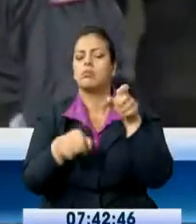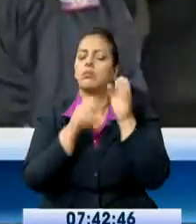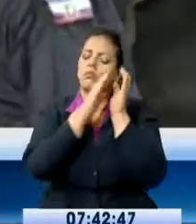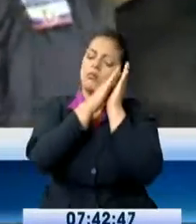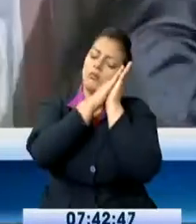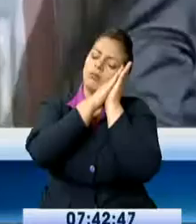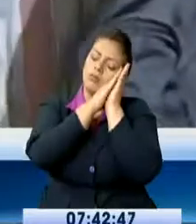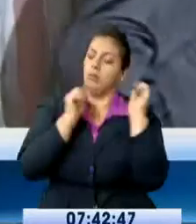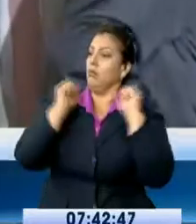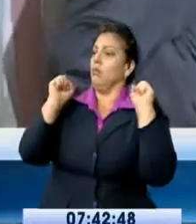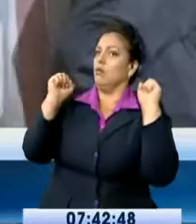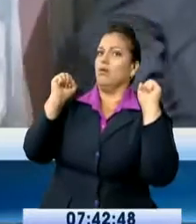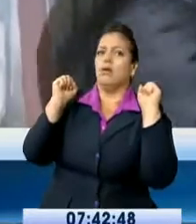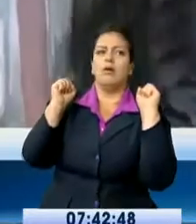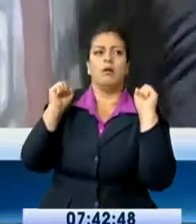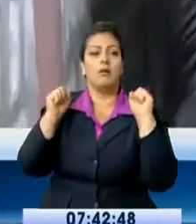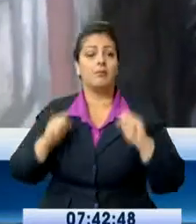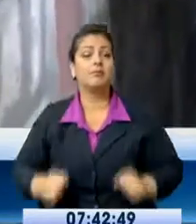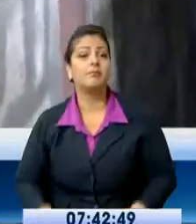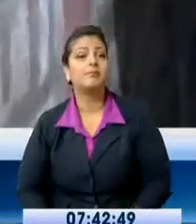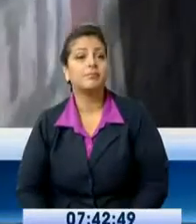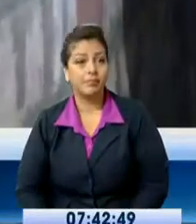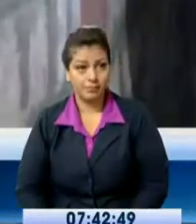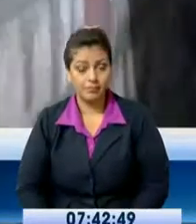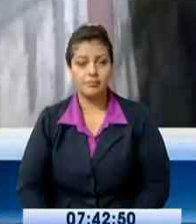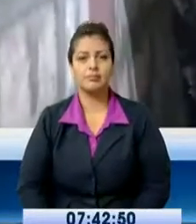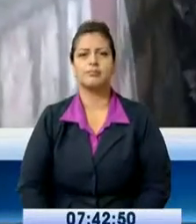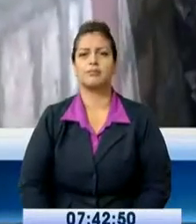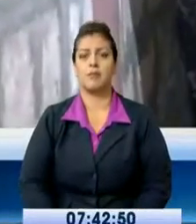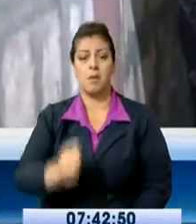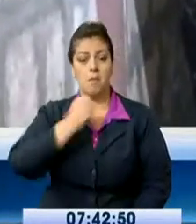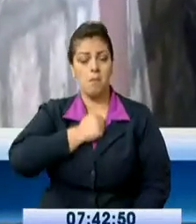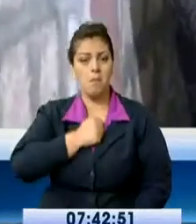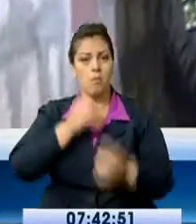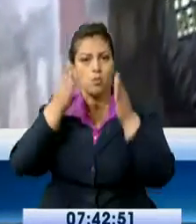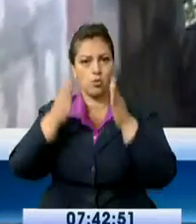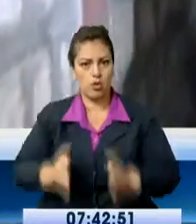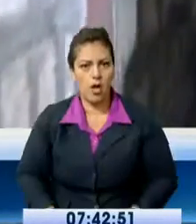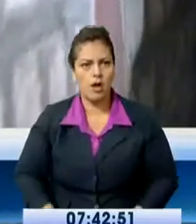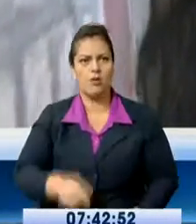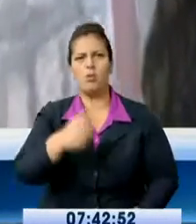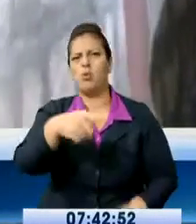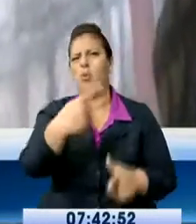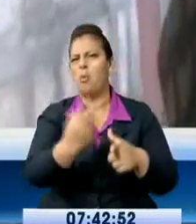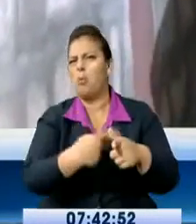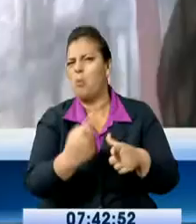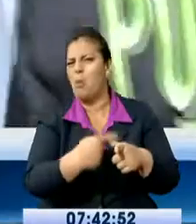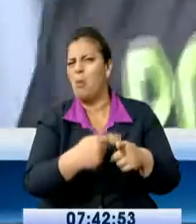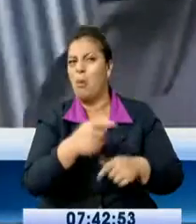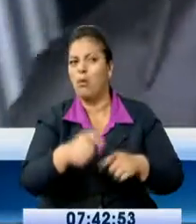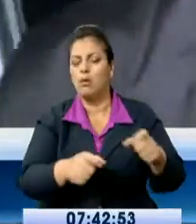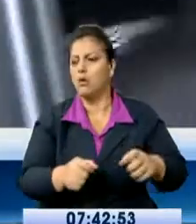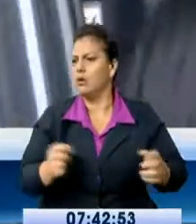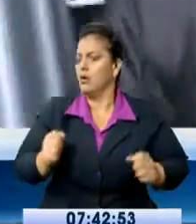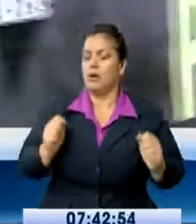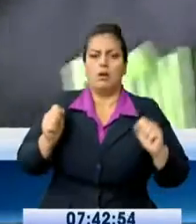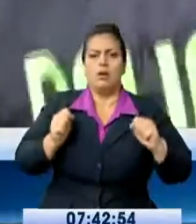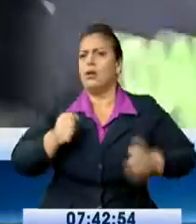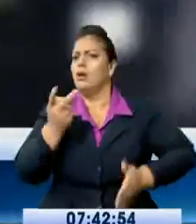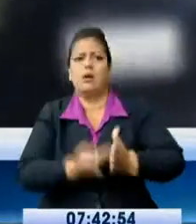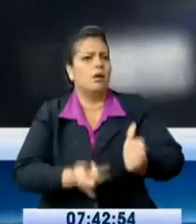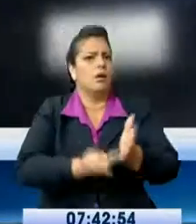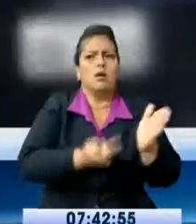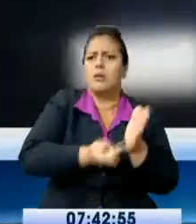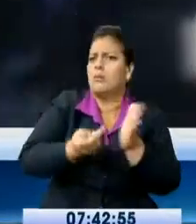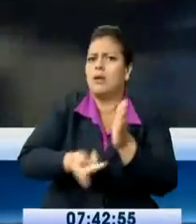en su vehículo. Inquilinos, propietarios y visitas se levantaron algo asustados. No sabían lo que pasaba ni a quién buscaban,